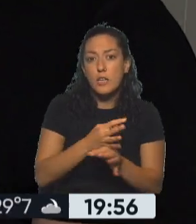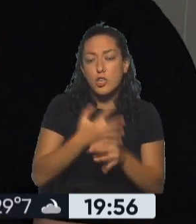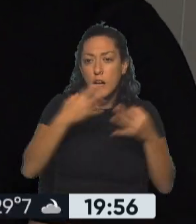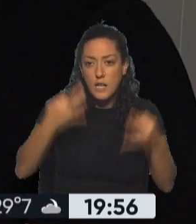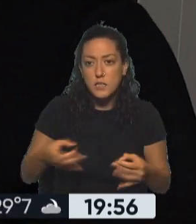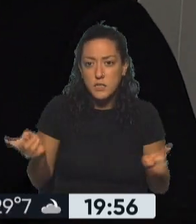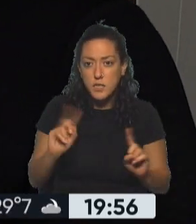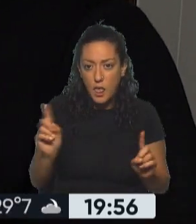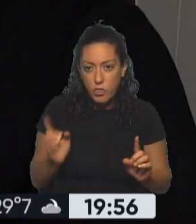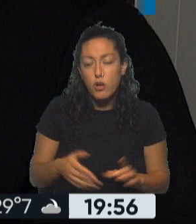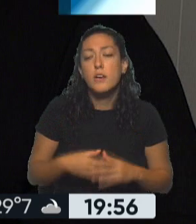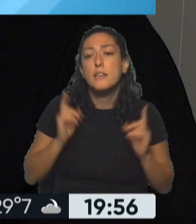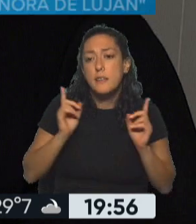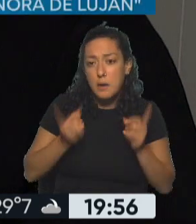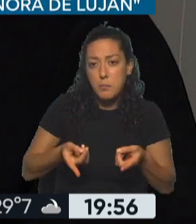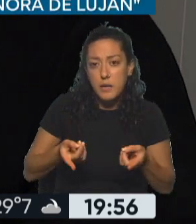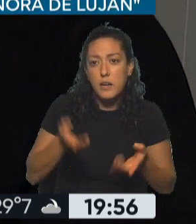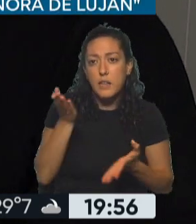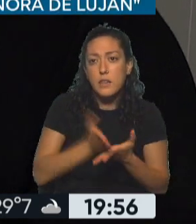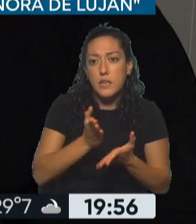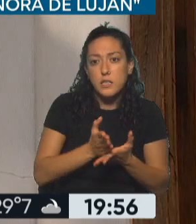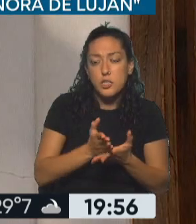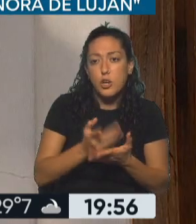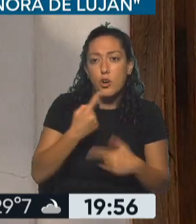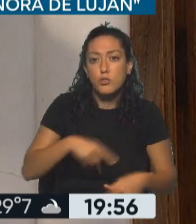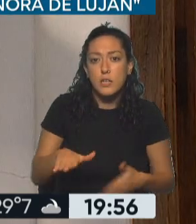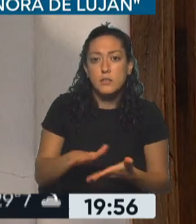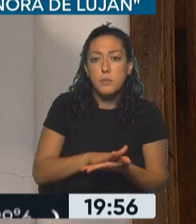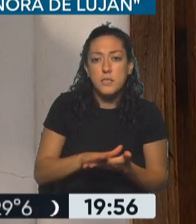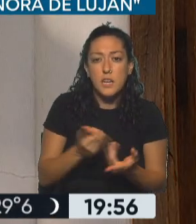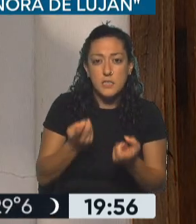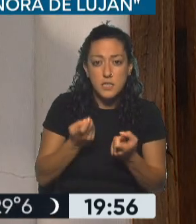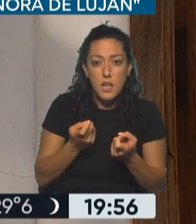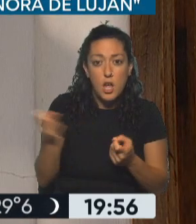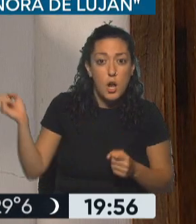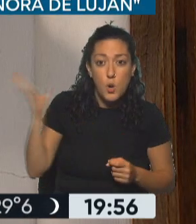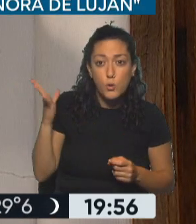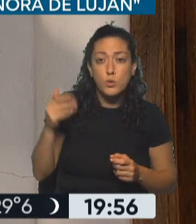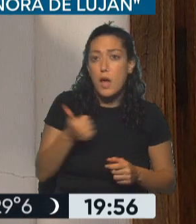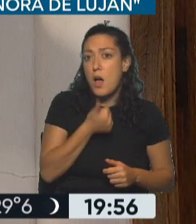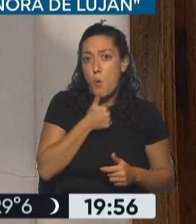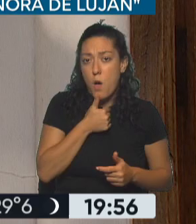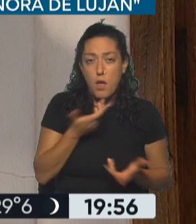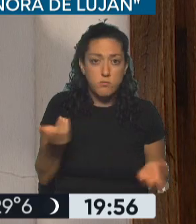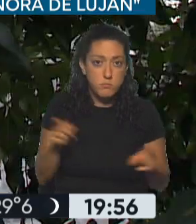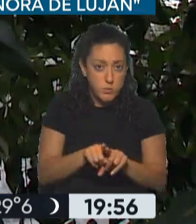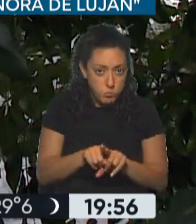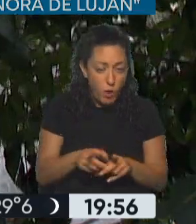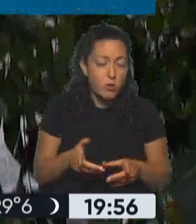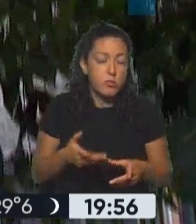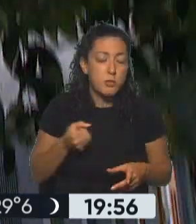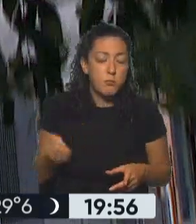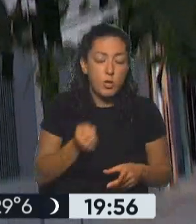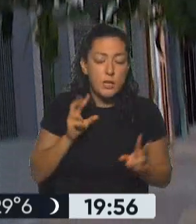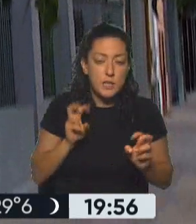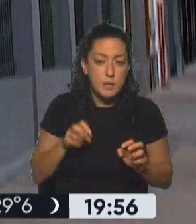y no se está garantizando el derecho a una necesidad básica, como es a la luz, al agua. Y acá hay un tema más importante